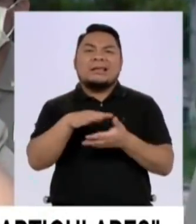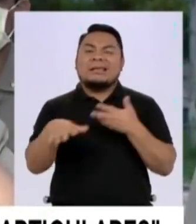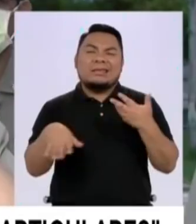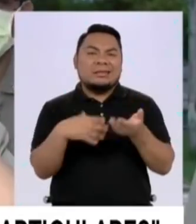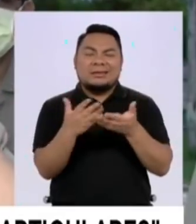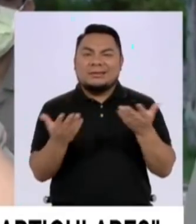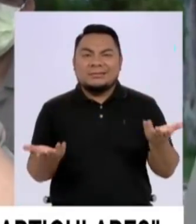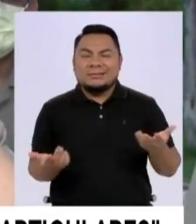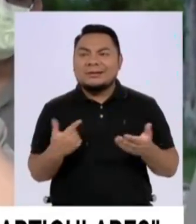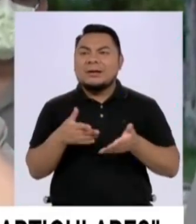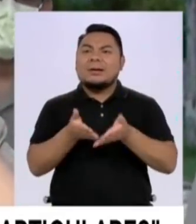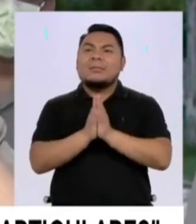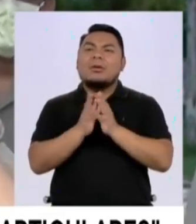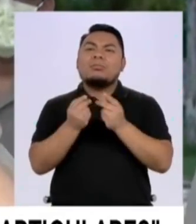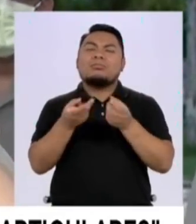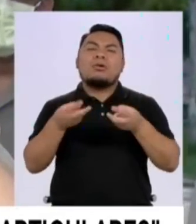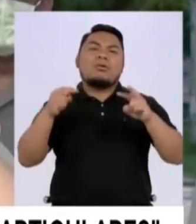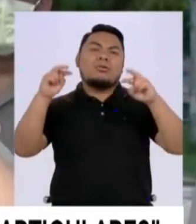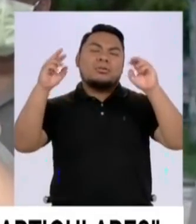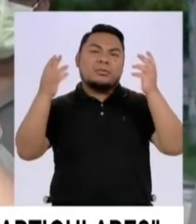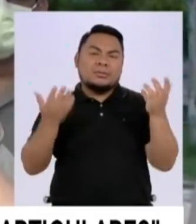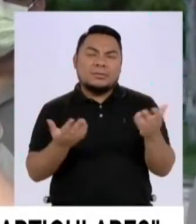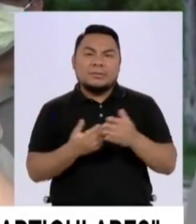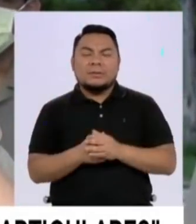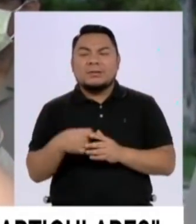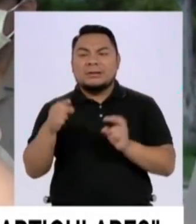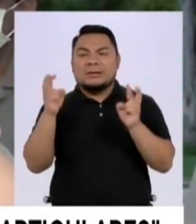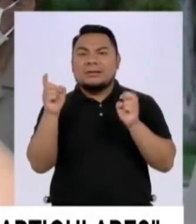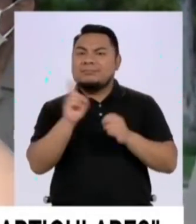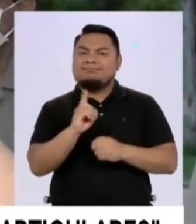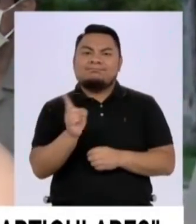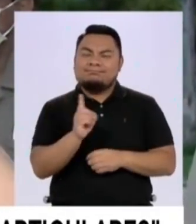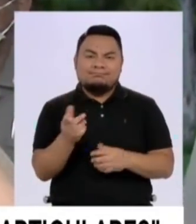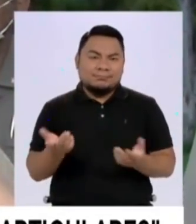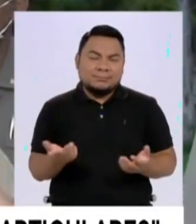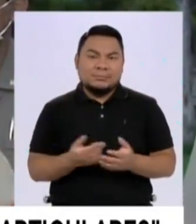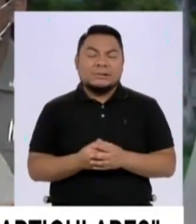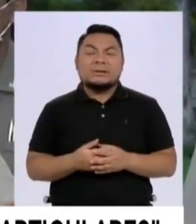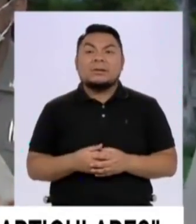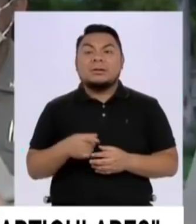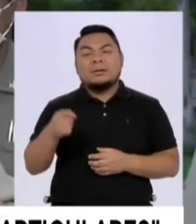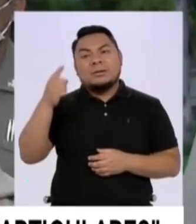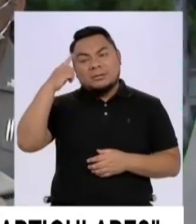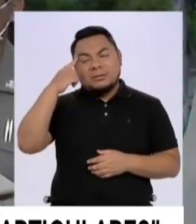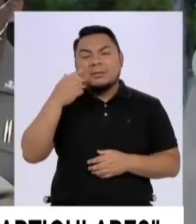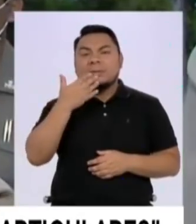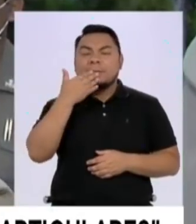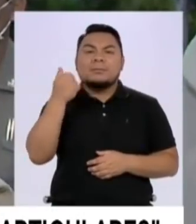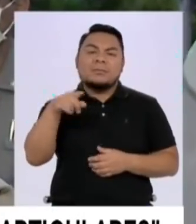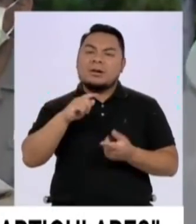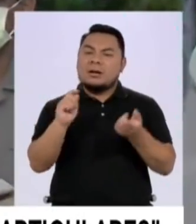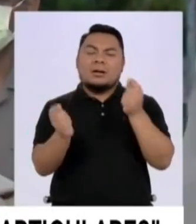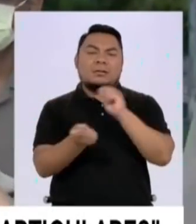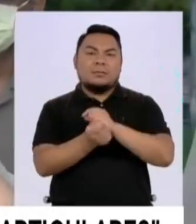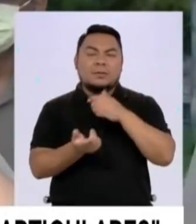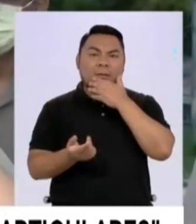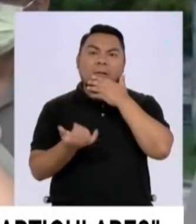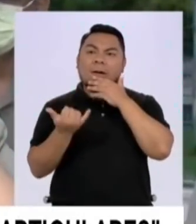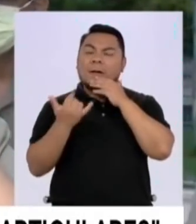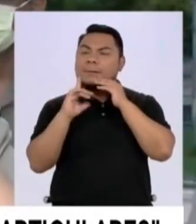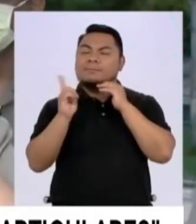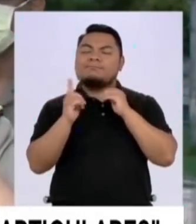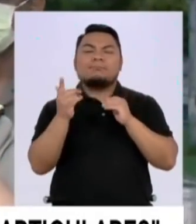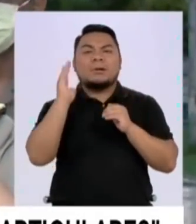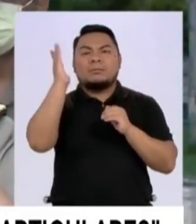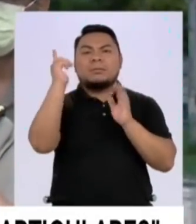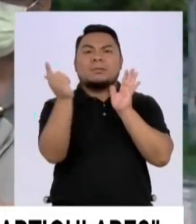hubo pedidos excesivos sobre en temas que no justificaban. Y al final se tuvo que variar esta disposición y ahora como